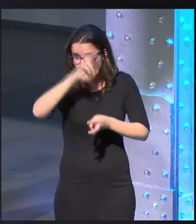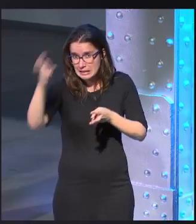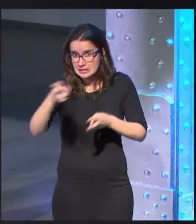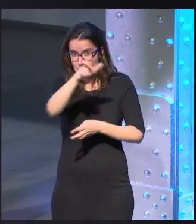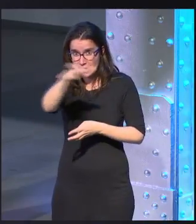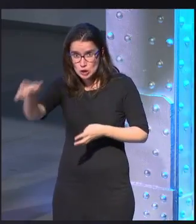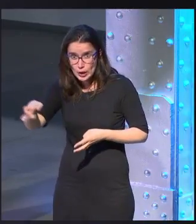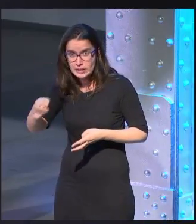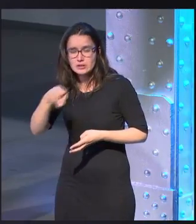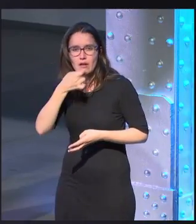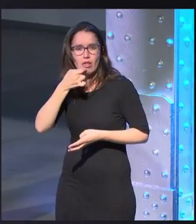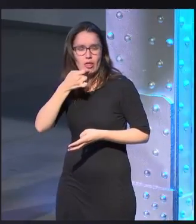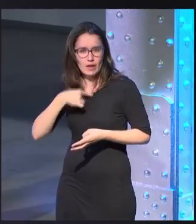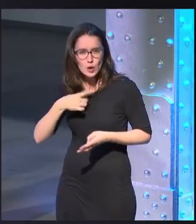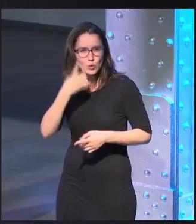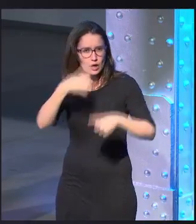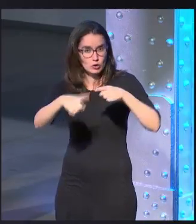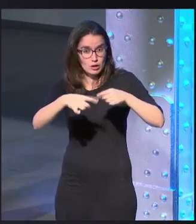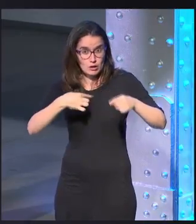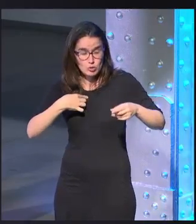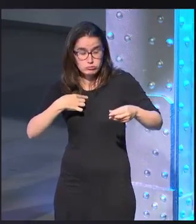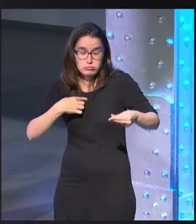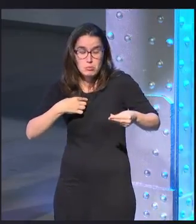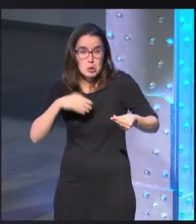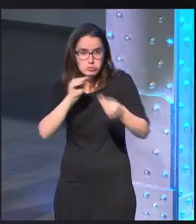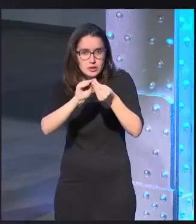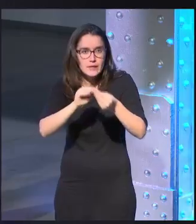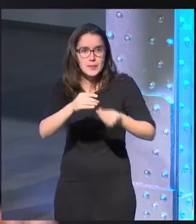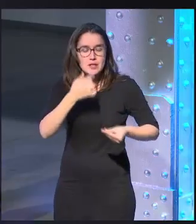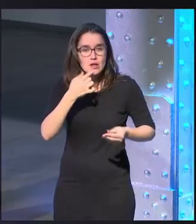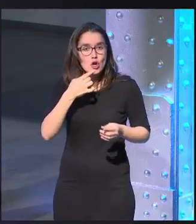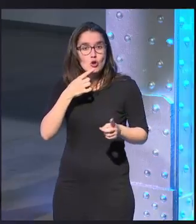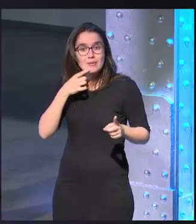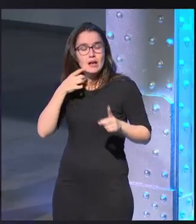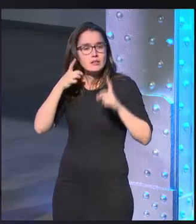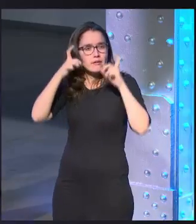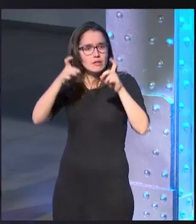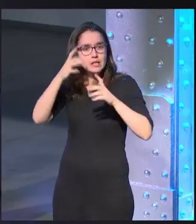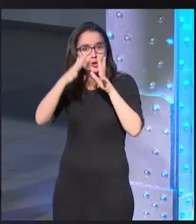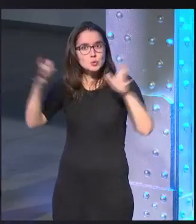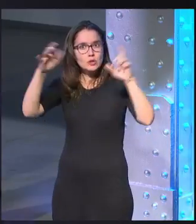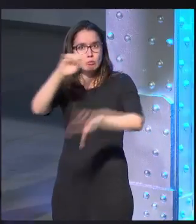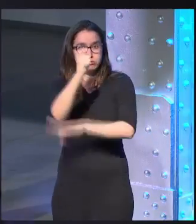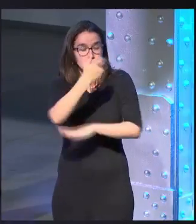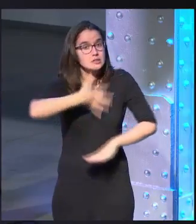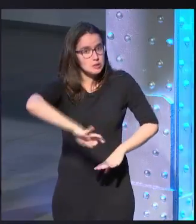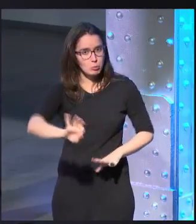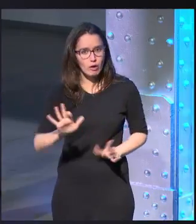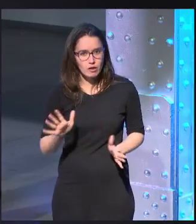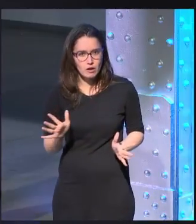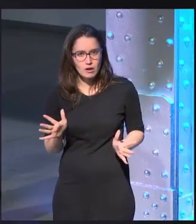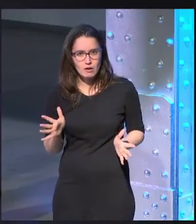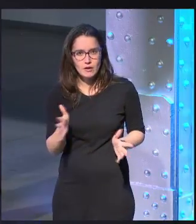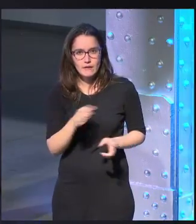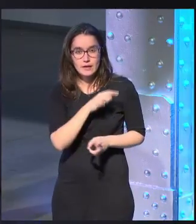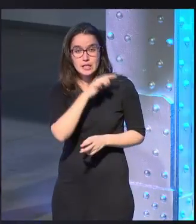les dijeron una cosa que es que incluso yo hago mía. Y es, persigue tus sueños, tú puedes.